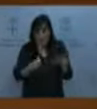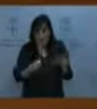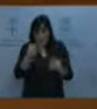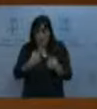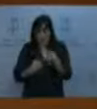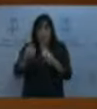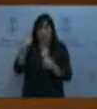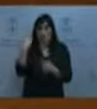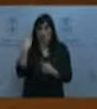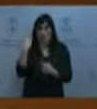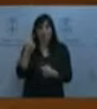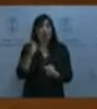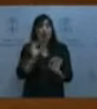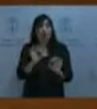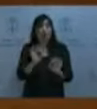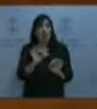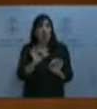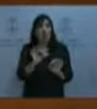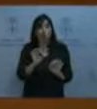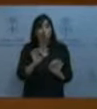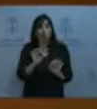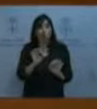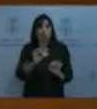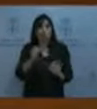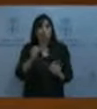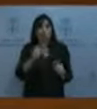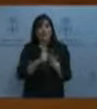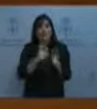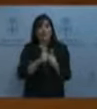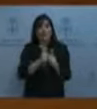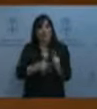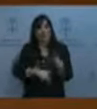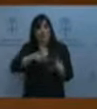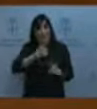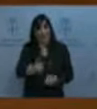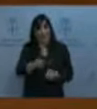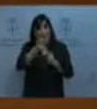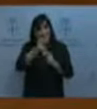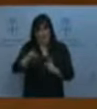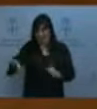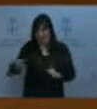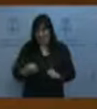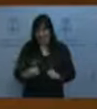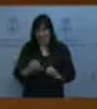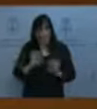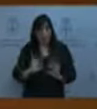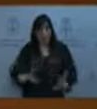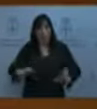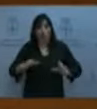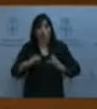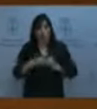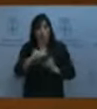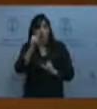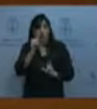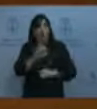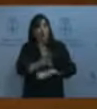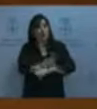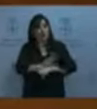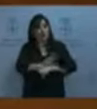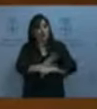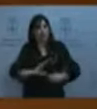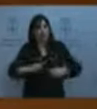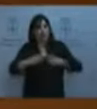el actual secretario general de Pesca, se reunió en Oviedo, en la consejería, con la consejera que le habla y con